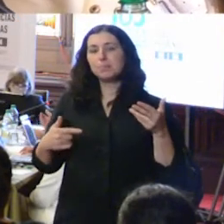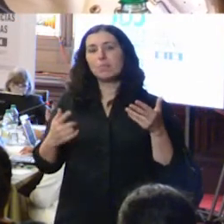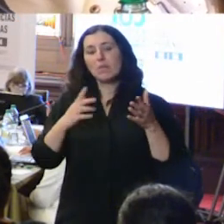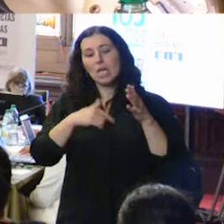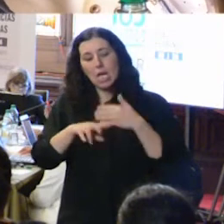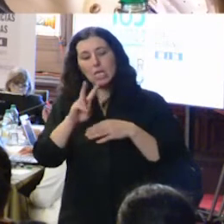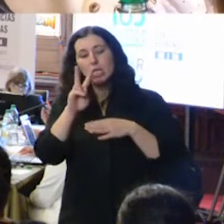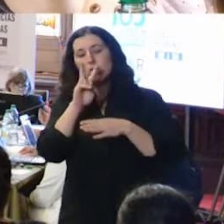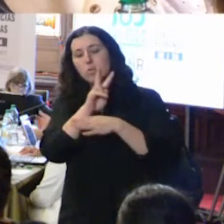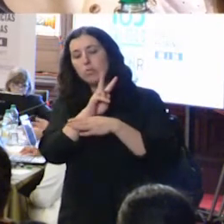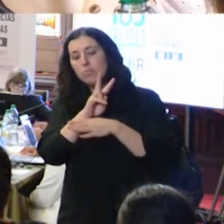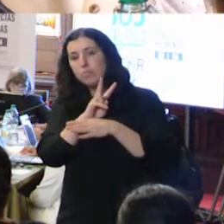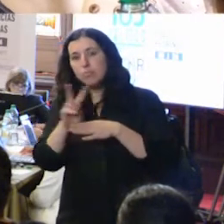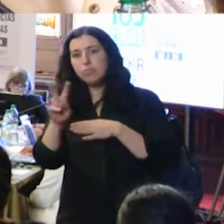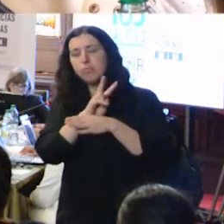cautelares